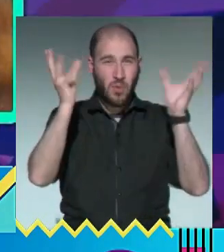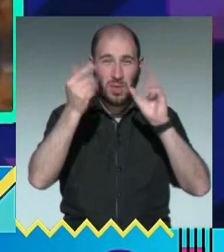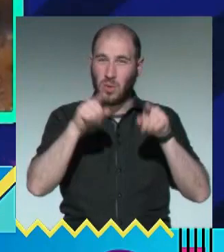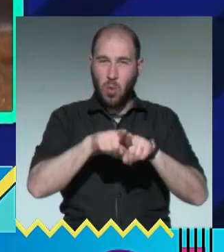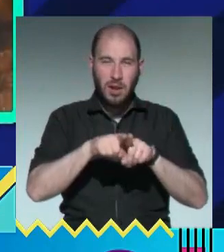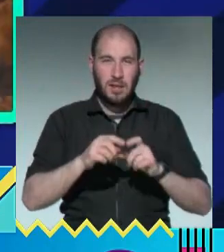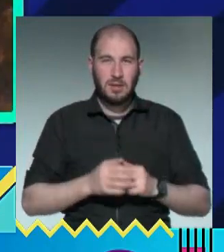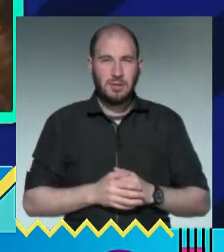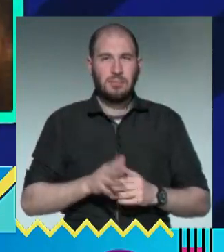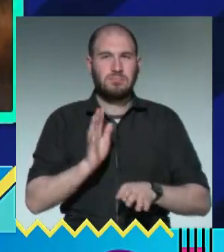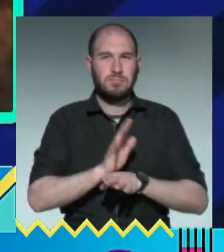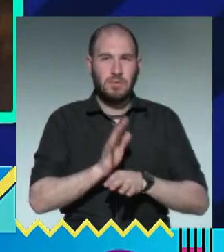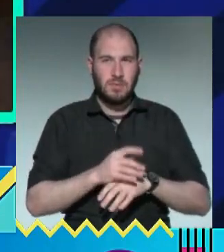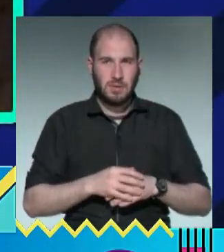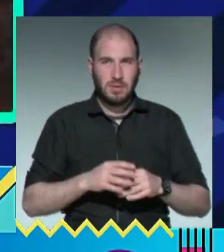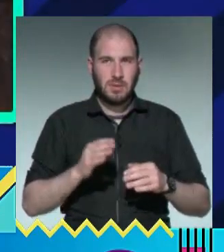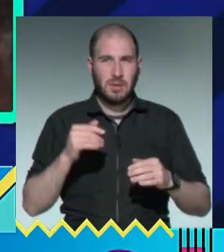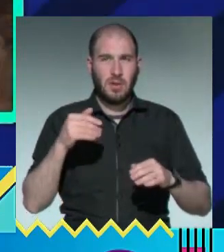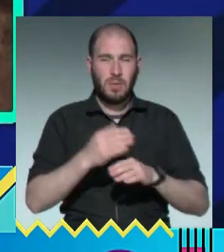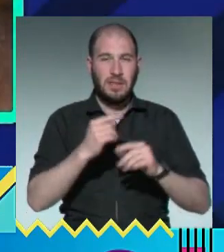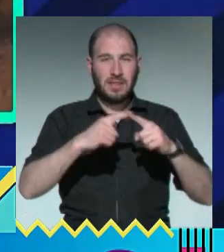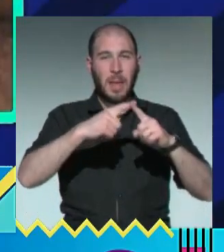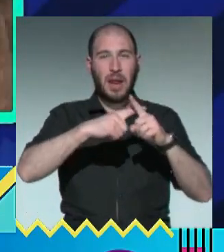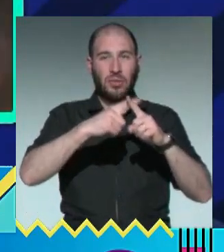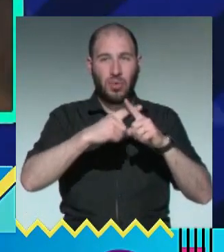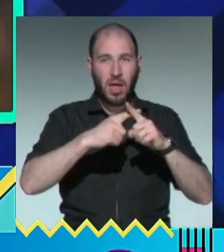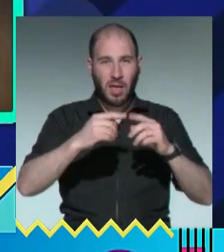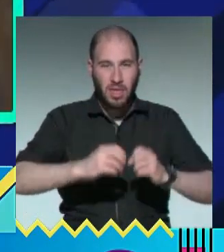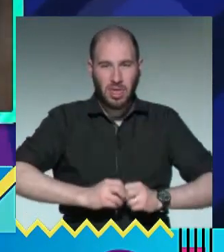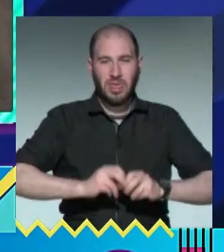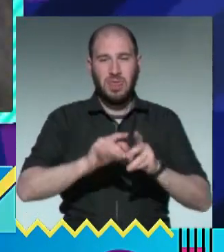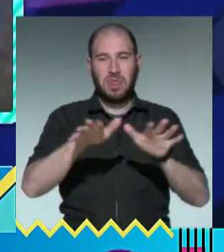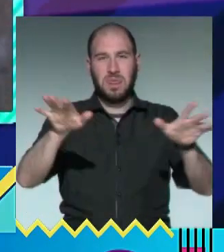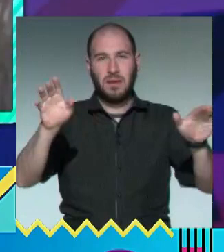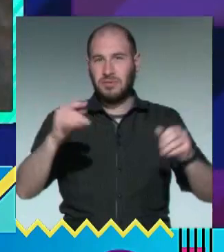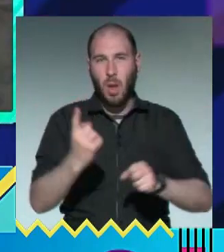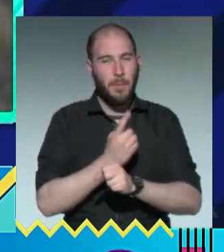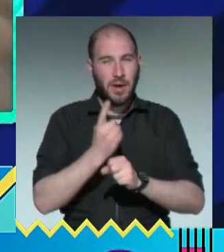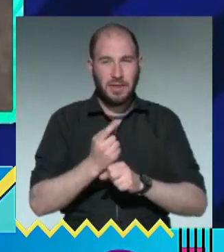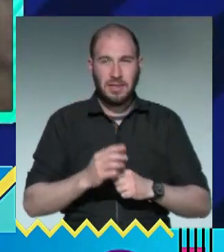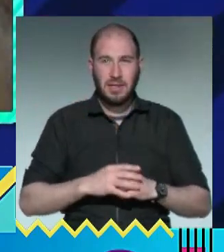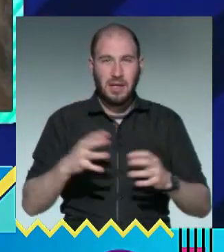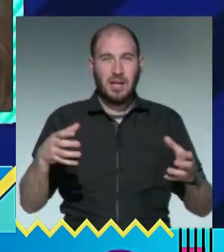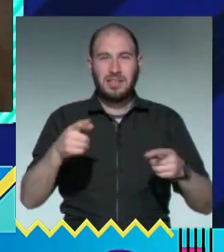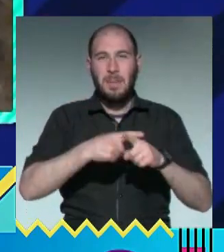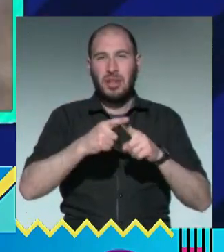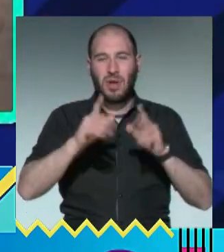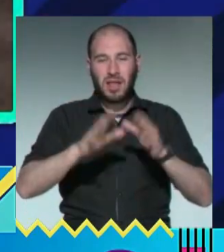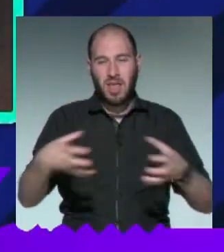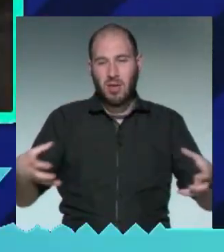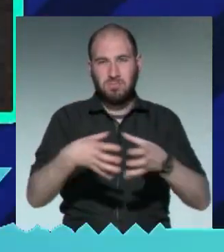lo que implica eso o impide de que la temperatura se libere hacia el ambiente, ¿sí? Queda concentrada en ese